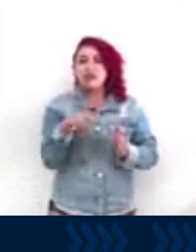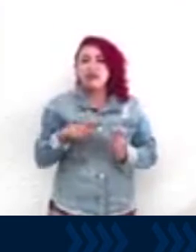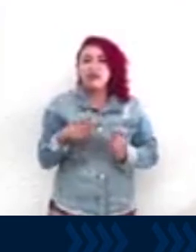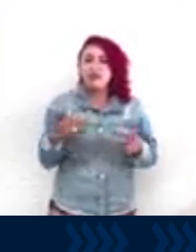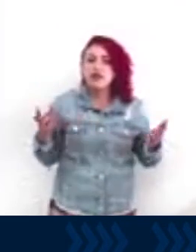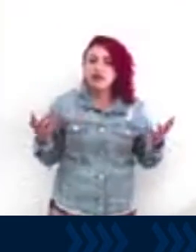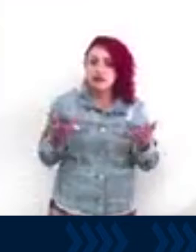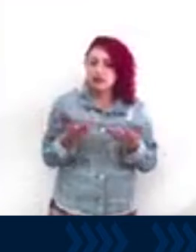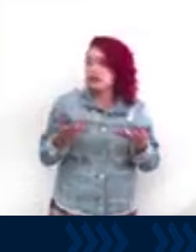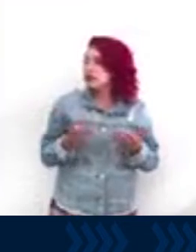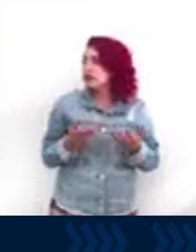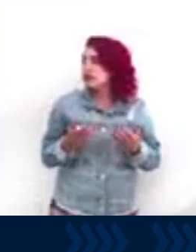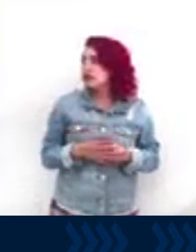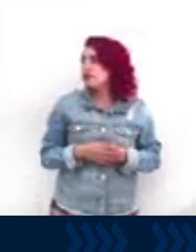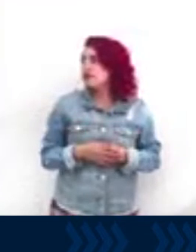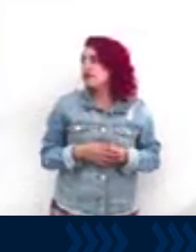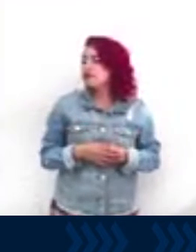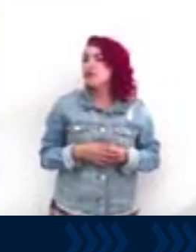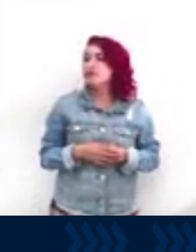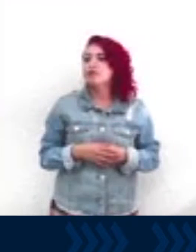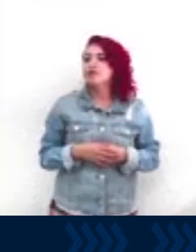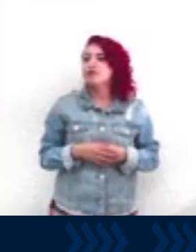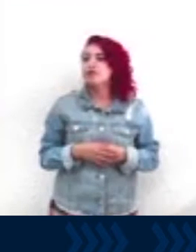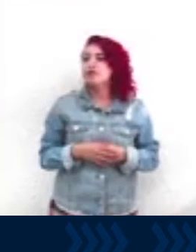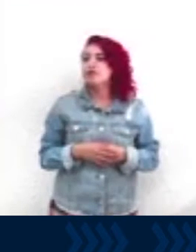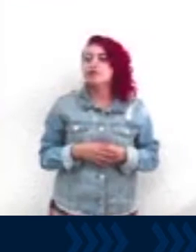hacer. Llámese una